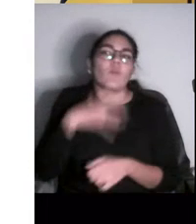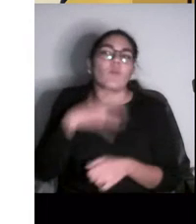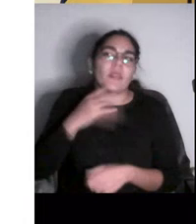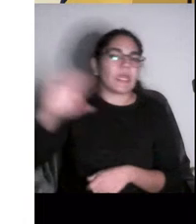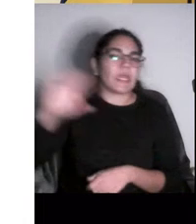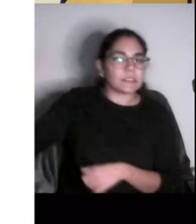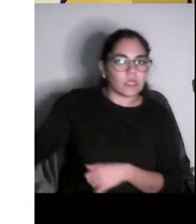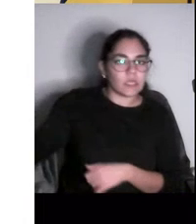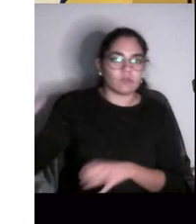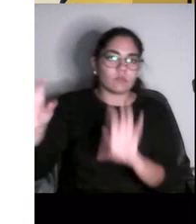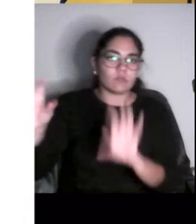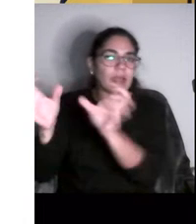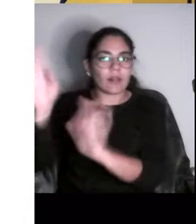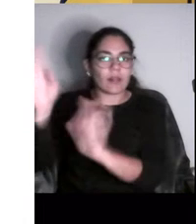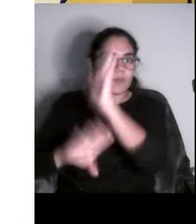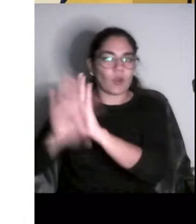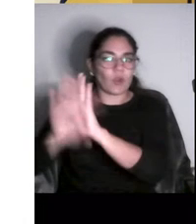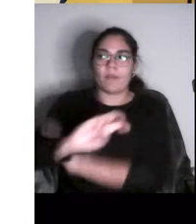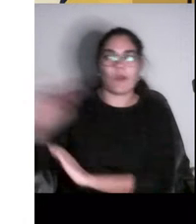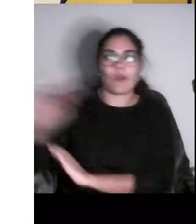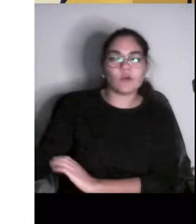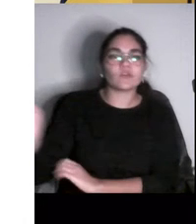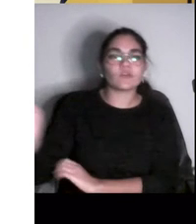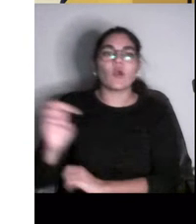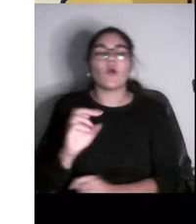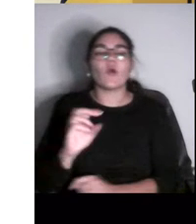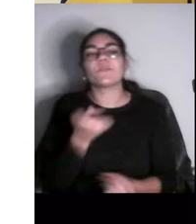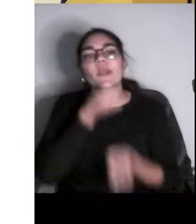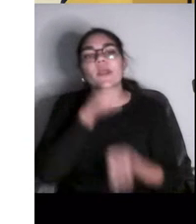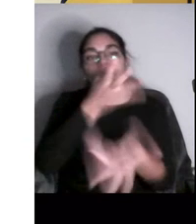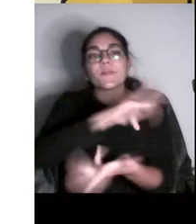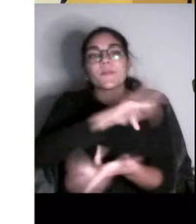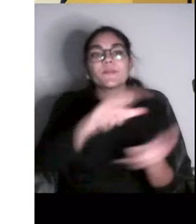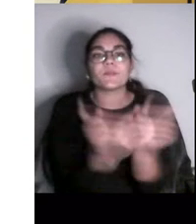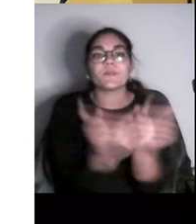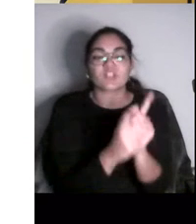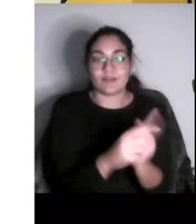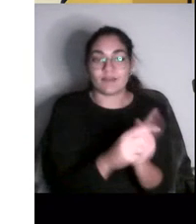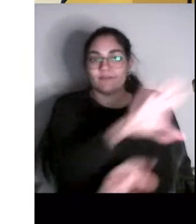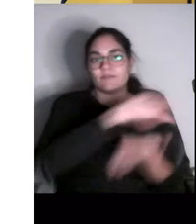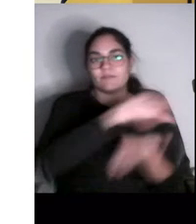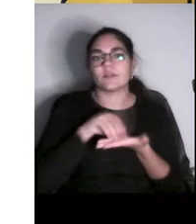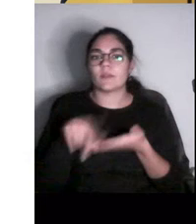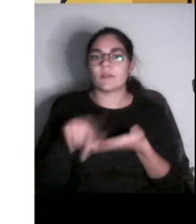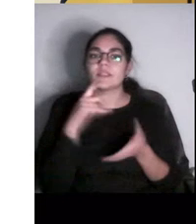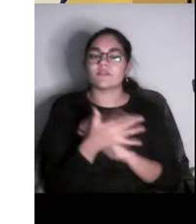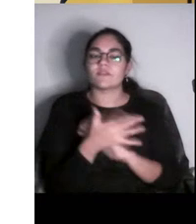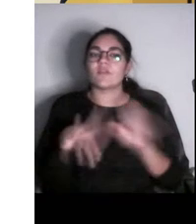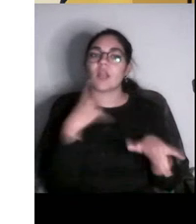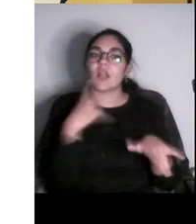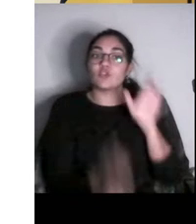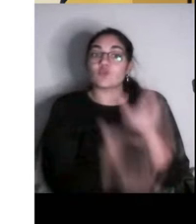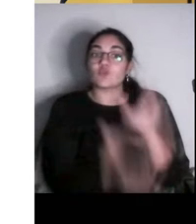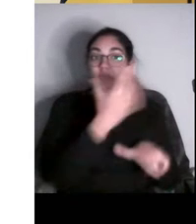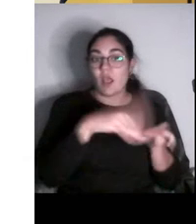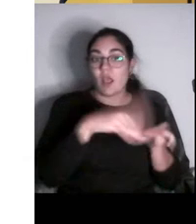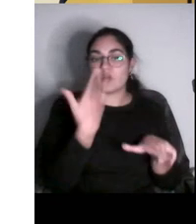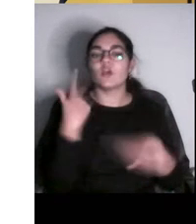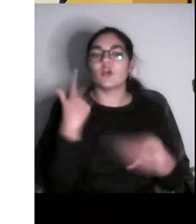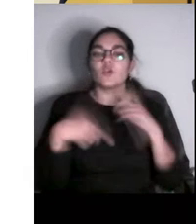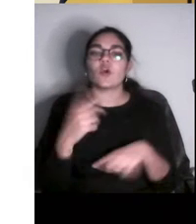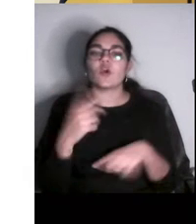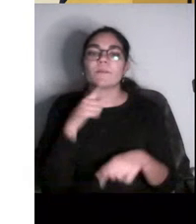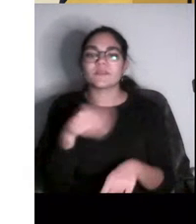este programas de radio o podcaster que tenían contenido vinculado de o similar antes de la persona mía de bloom